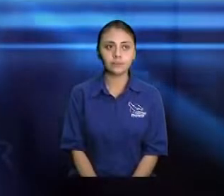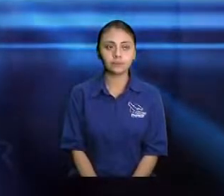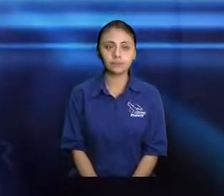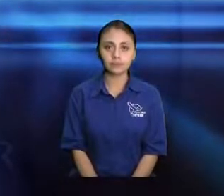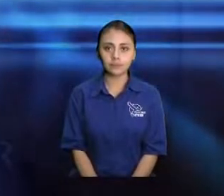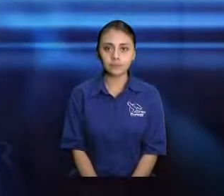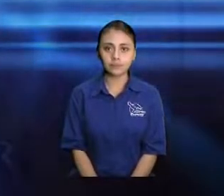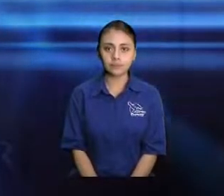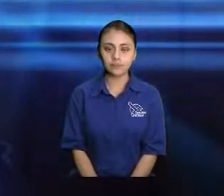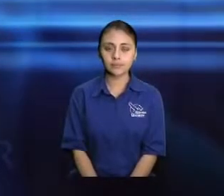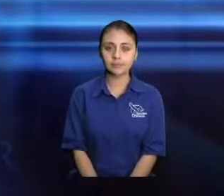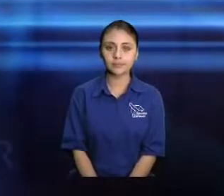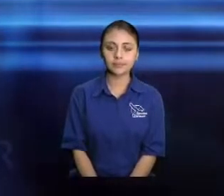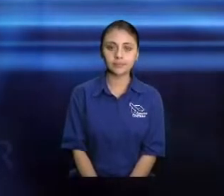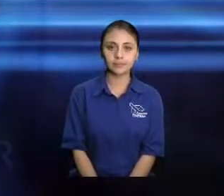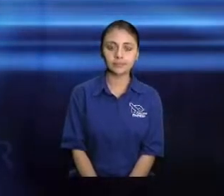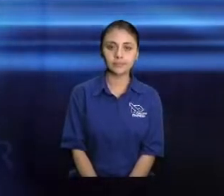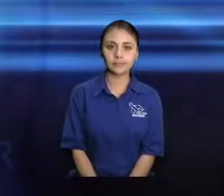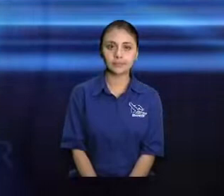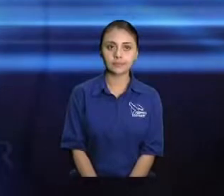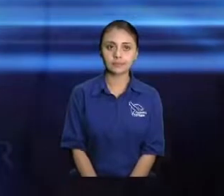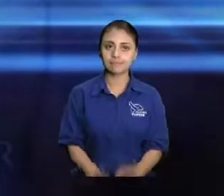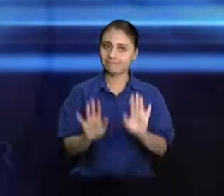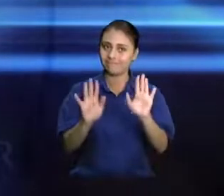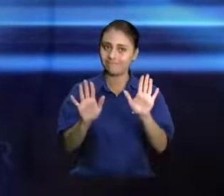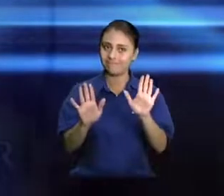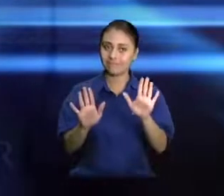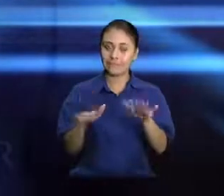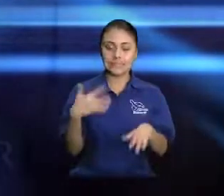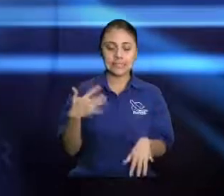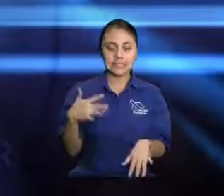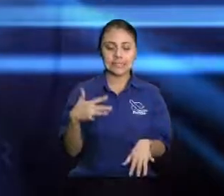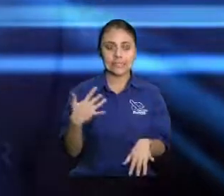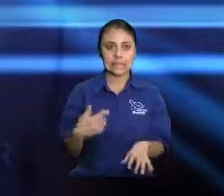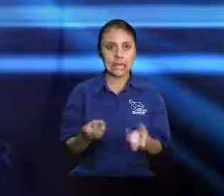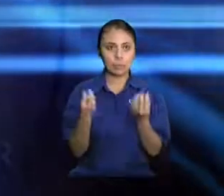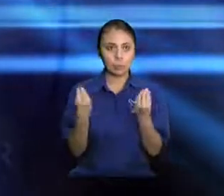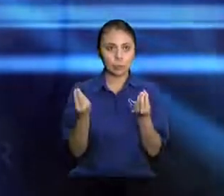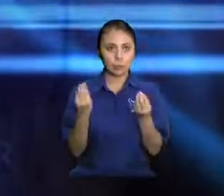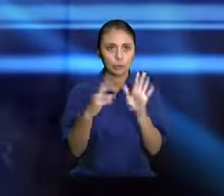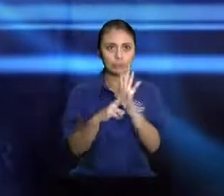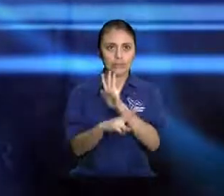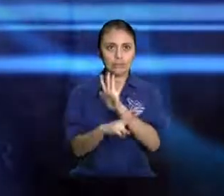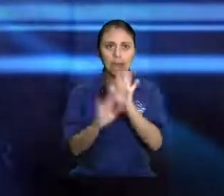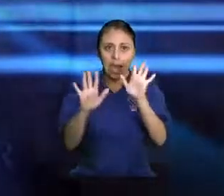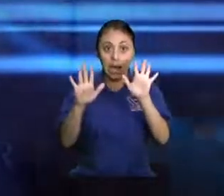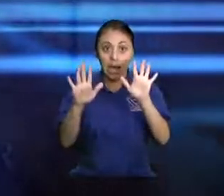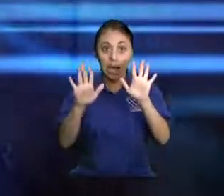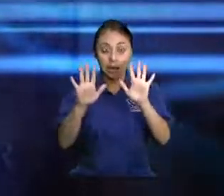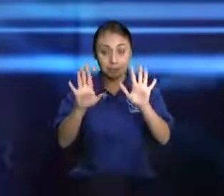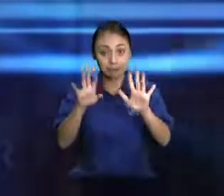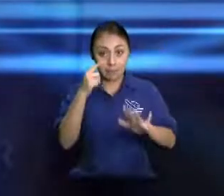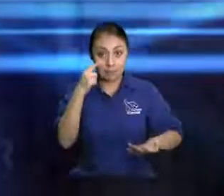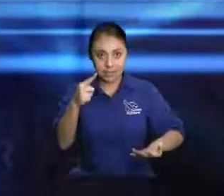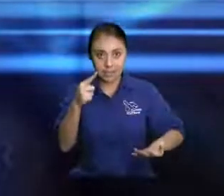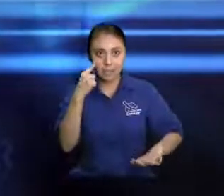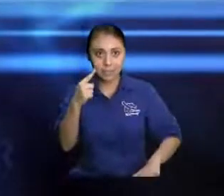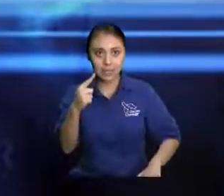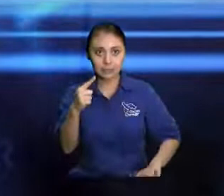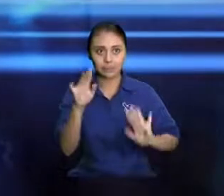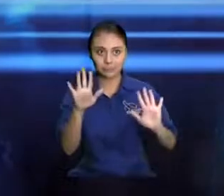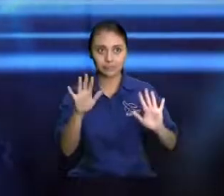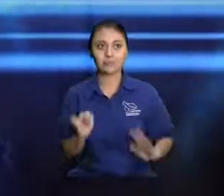Bueno, dejémoslo ahí. Es que hay un montón, hombre. Ah, mire este,